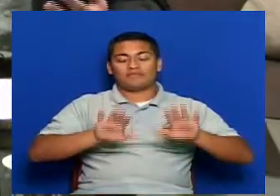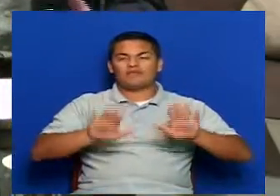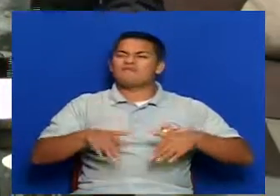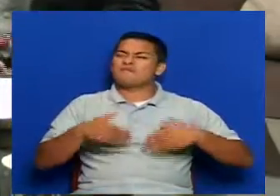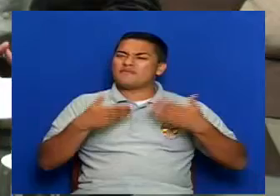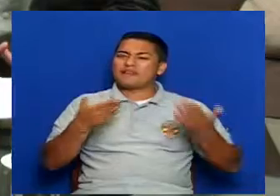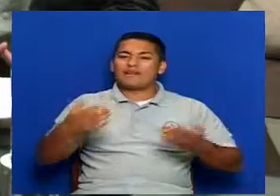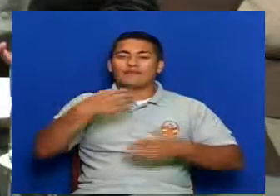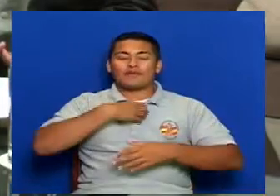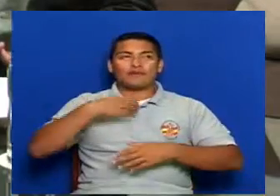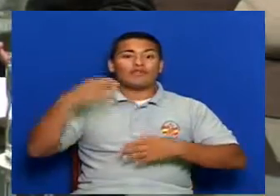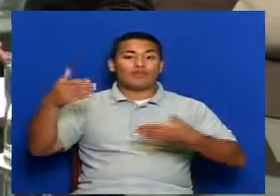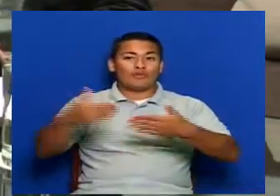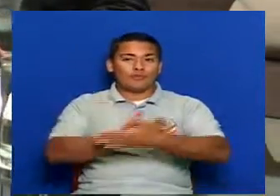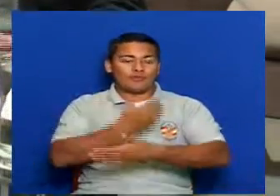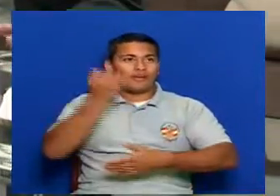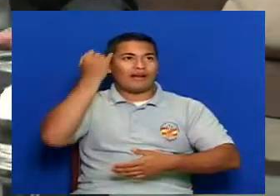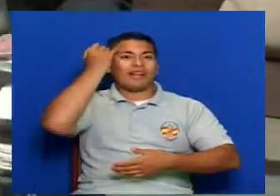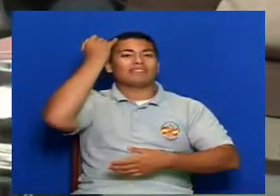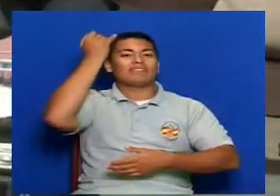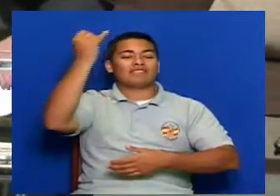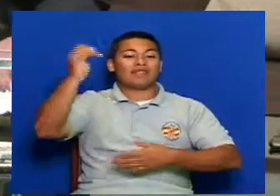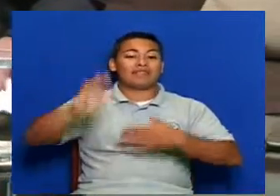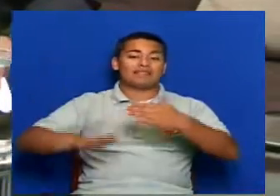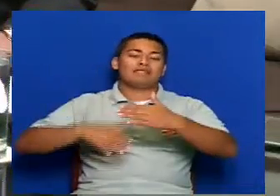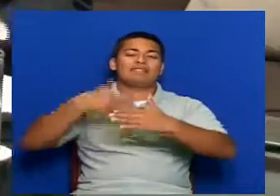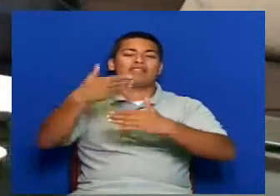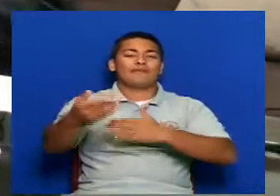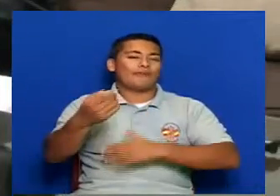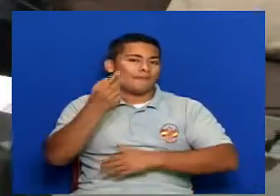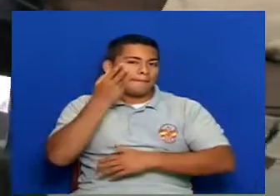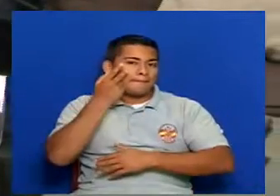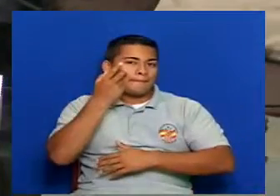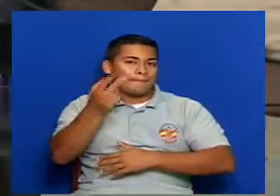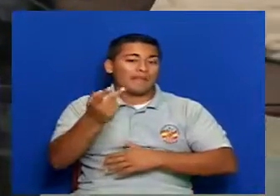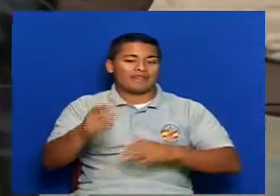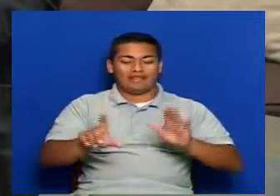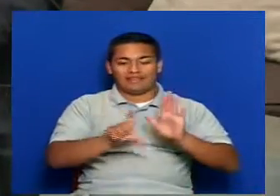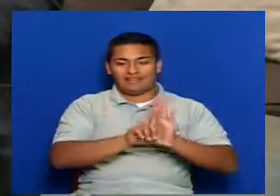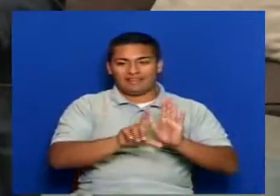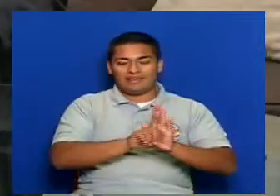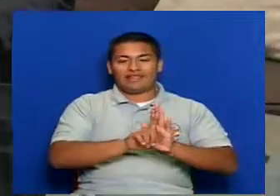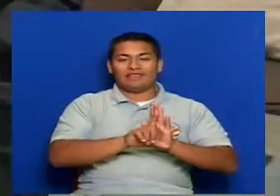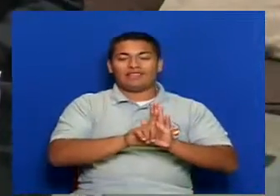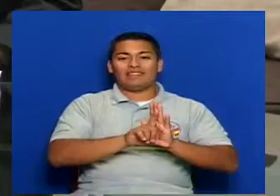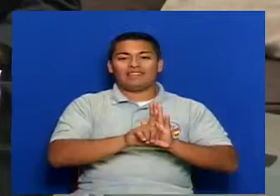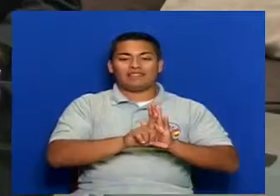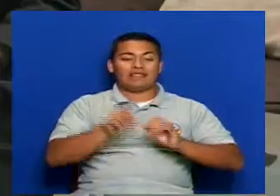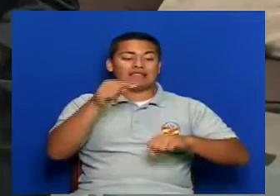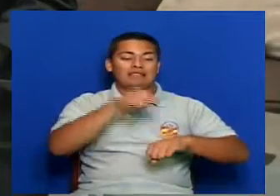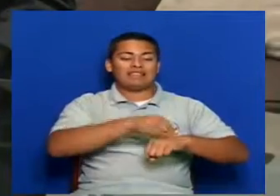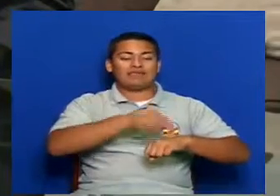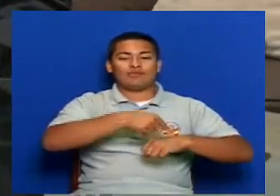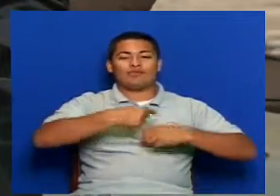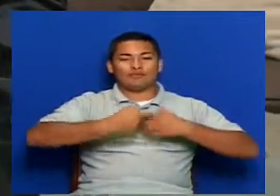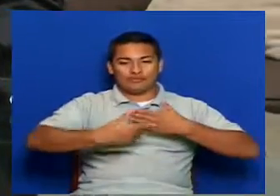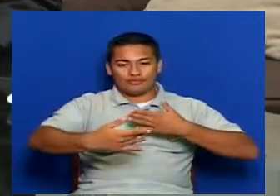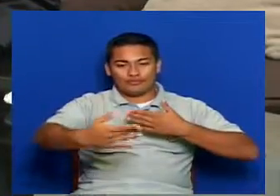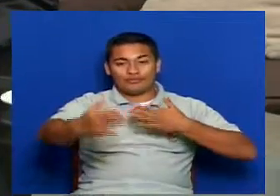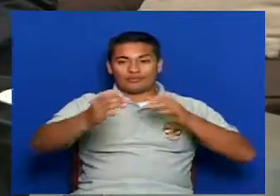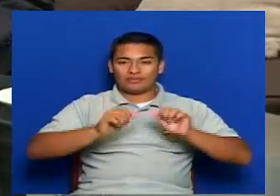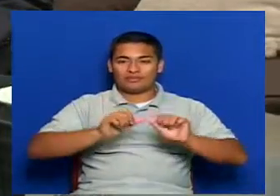nutrirnos de conocimiento y poder ver si se amplía la ley o si se ratifica